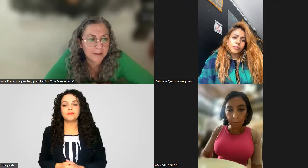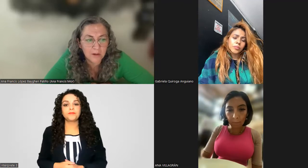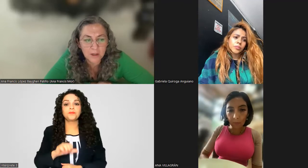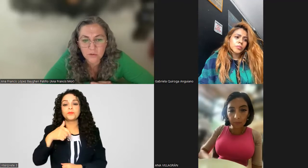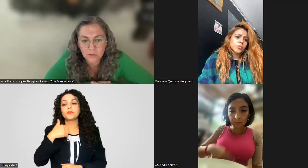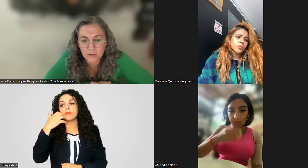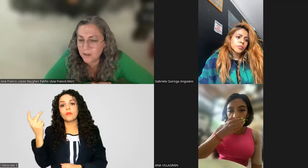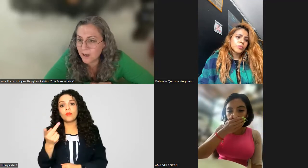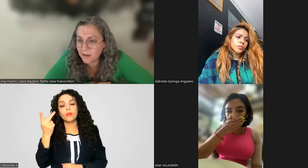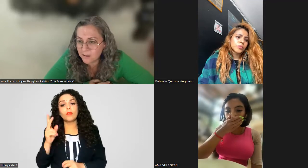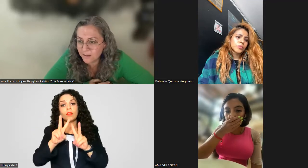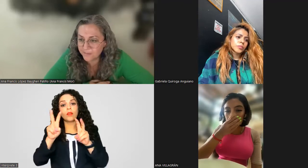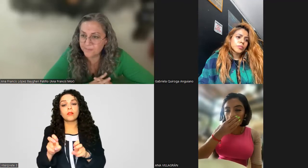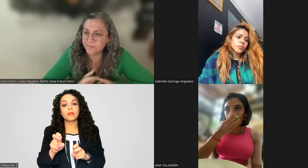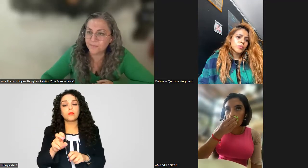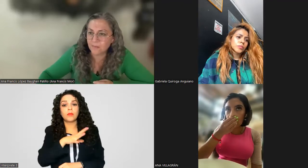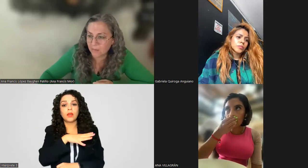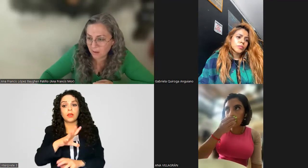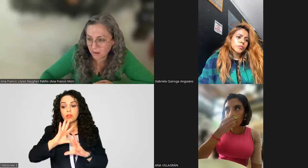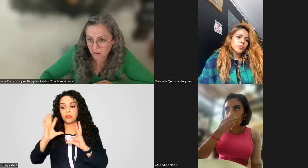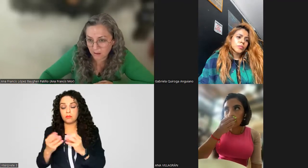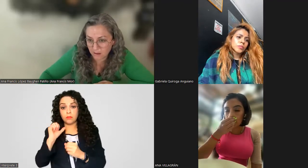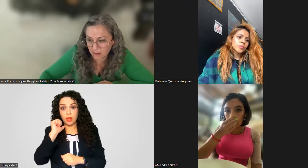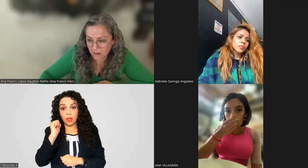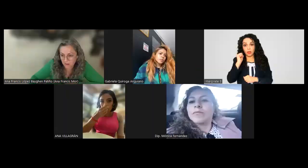en el apartado de asuntos generales Pues